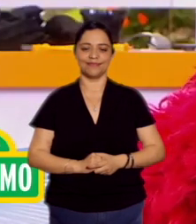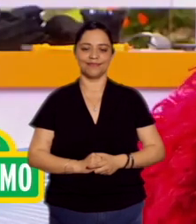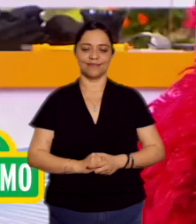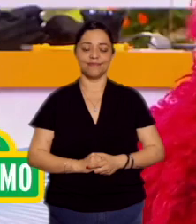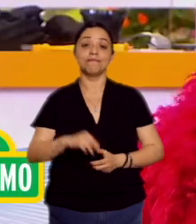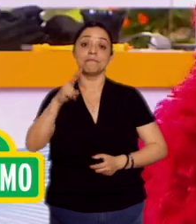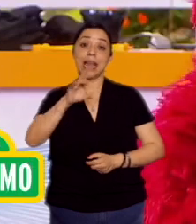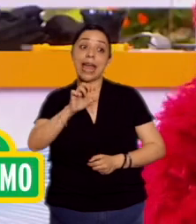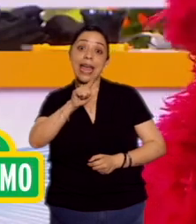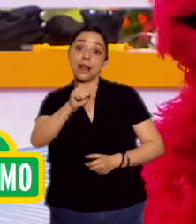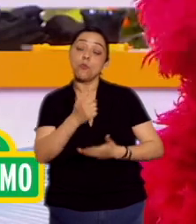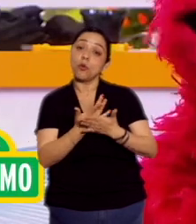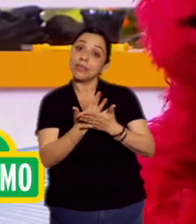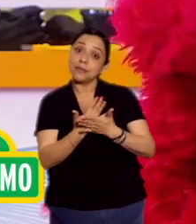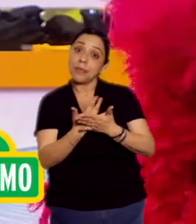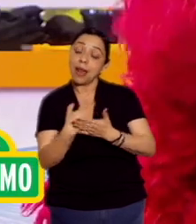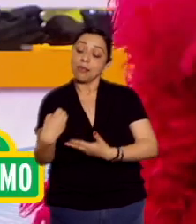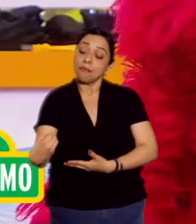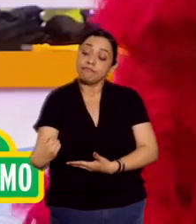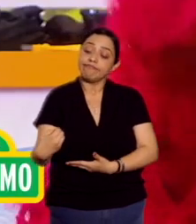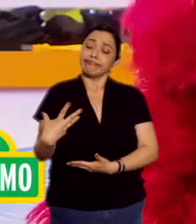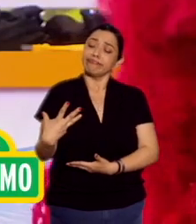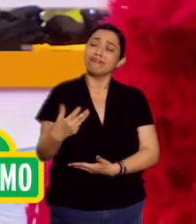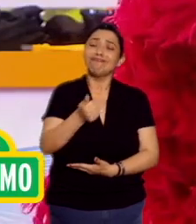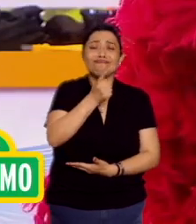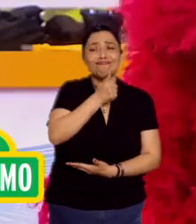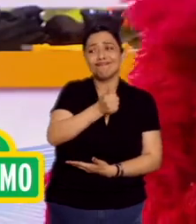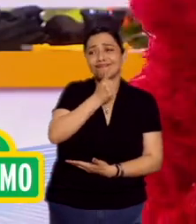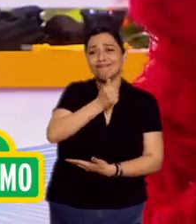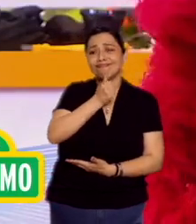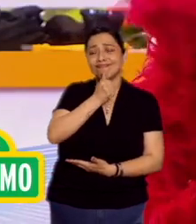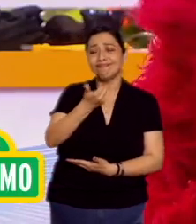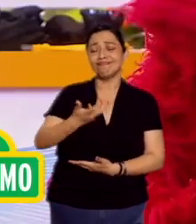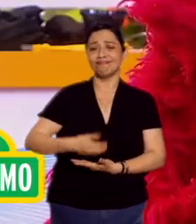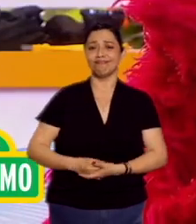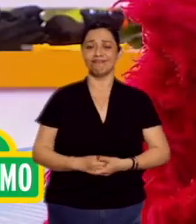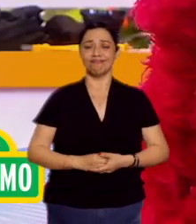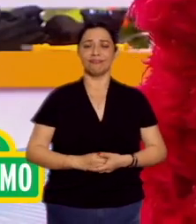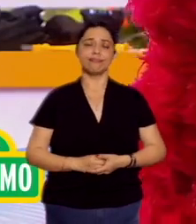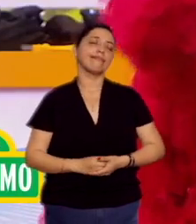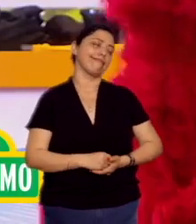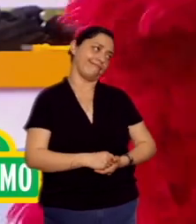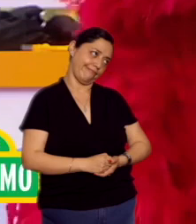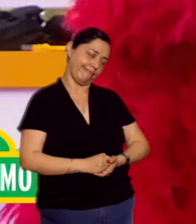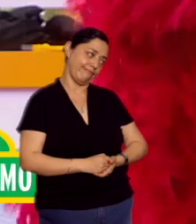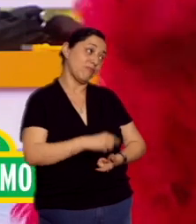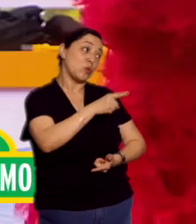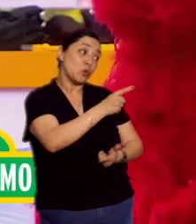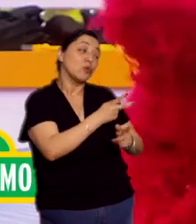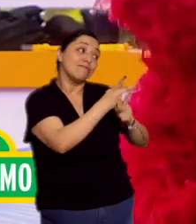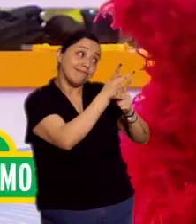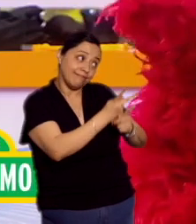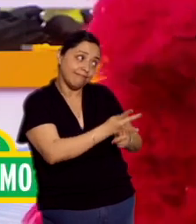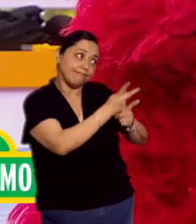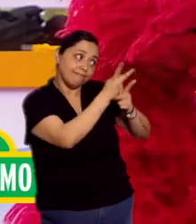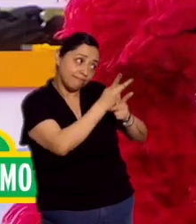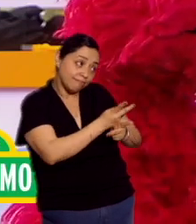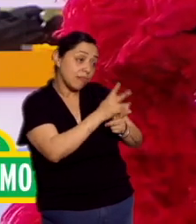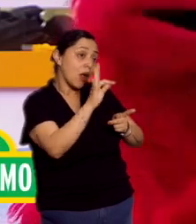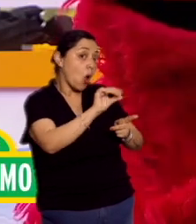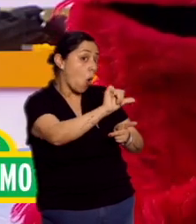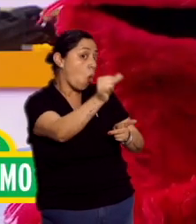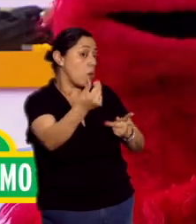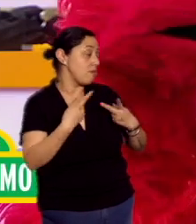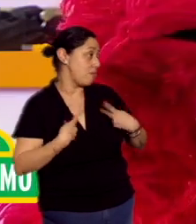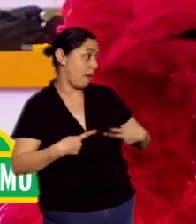Timo está esperando un mensaje que no llega. Es que debes de tener paciencia, porque de pronto